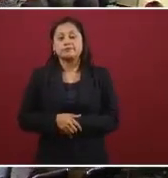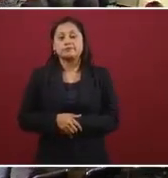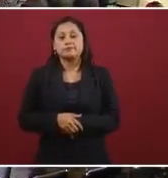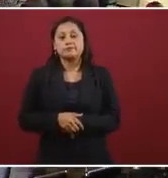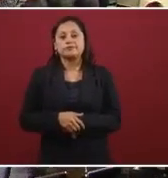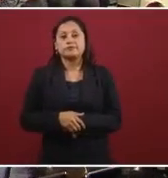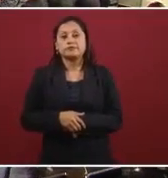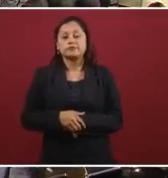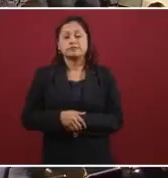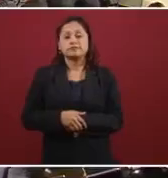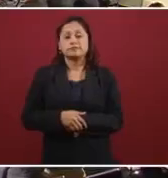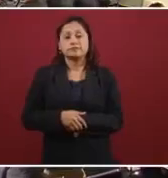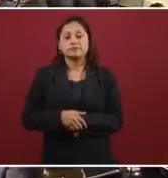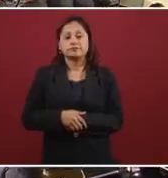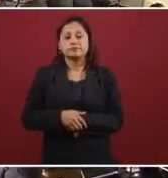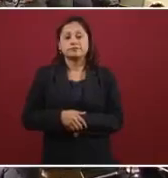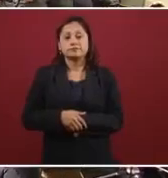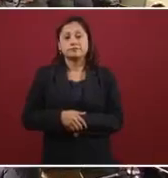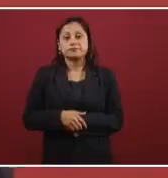A